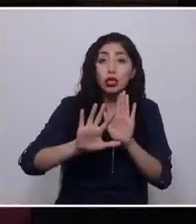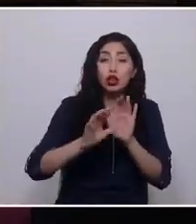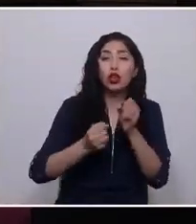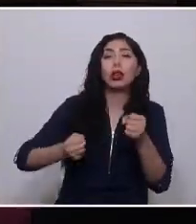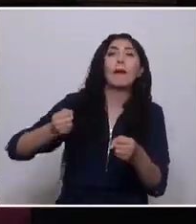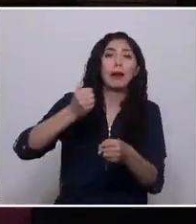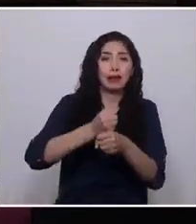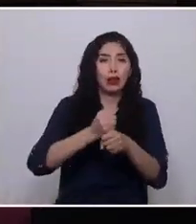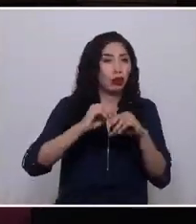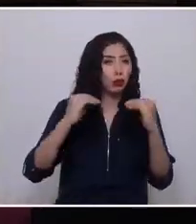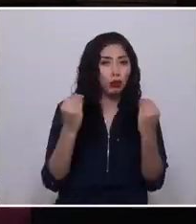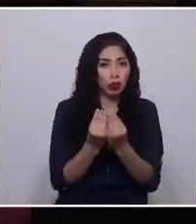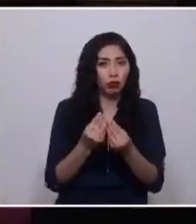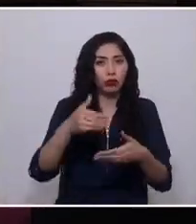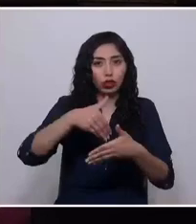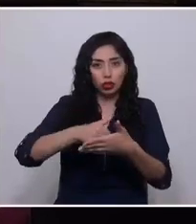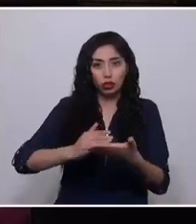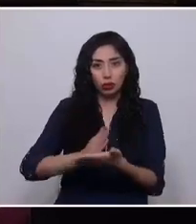votación.